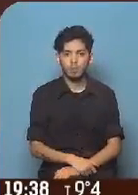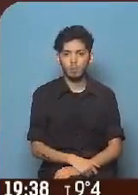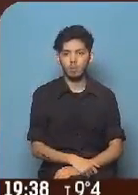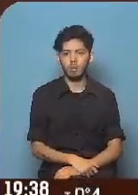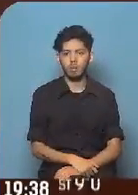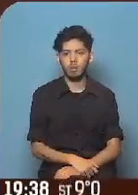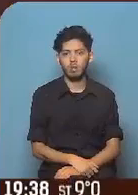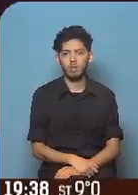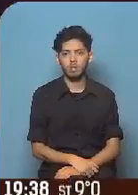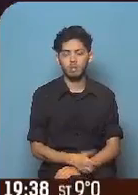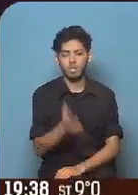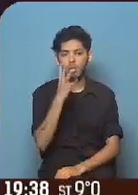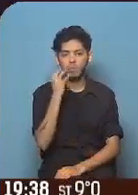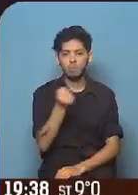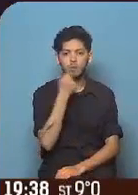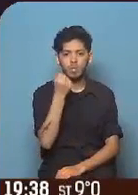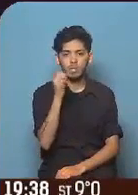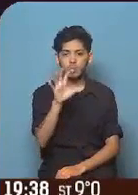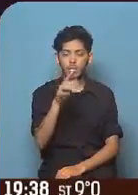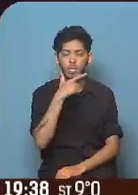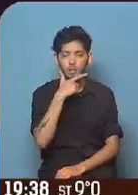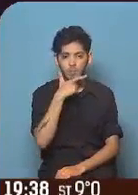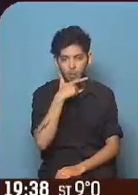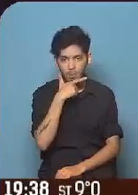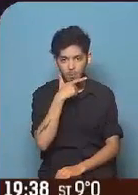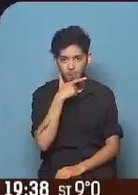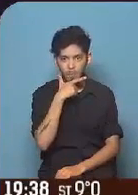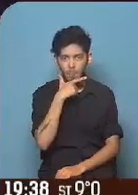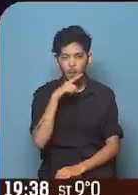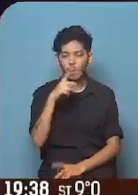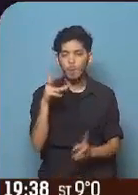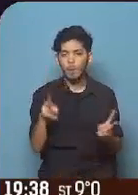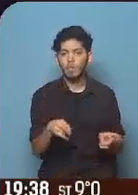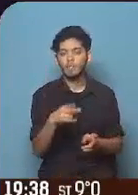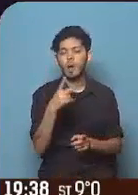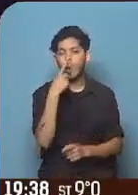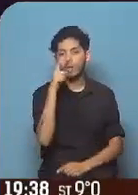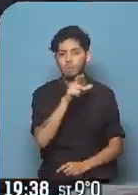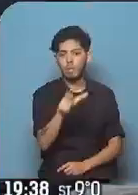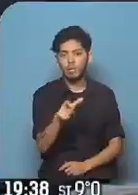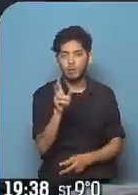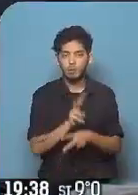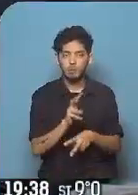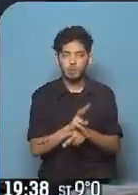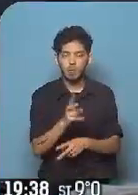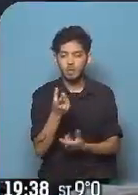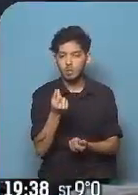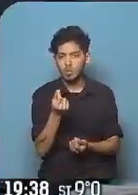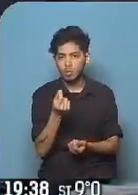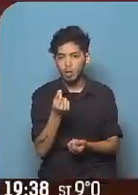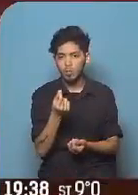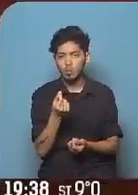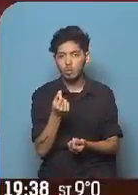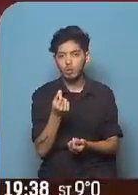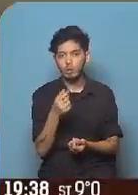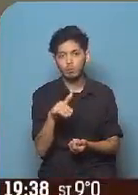muy importante, el 5 de septiembre vence la última etapa de precios cuidados. Sería